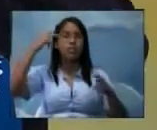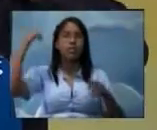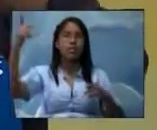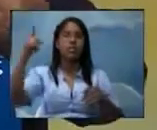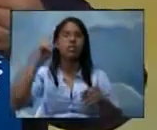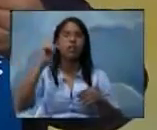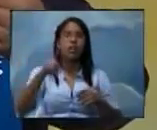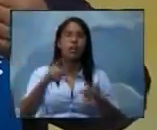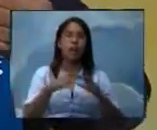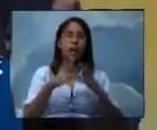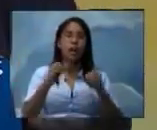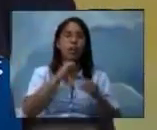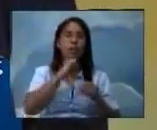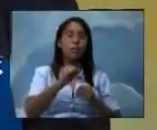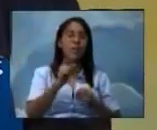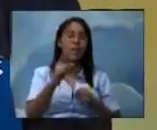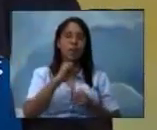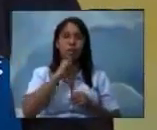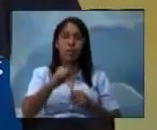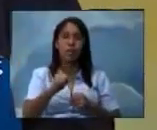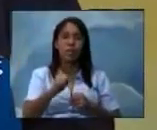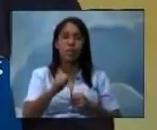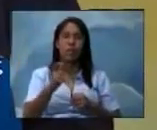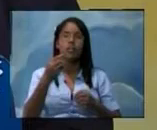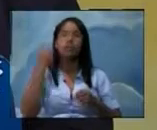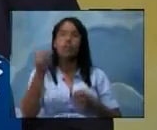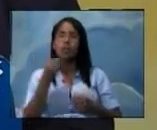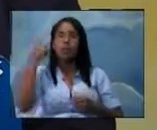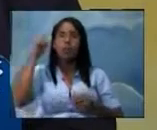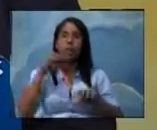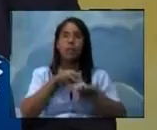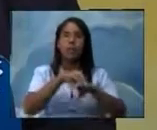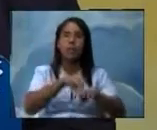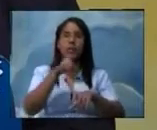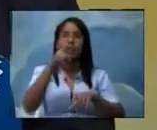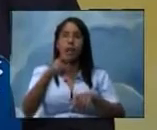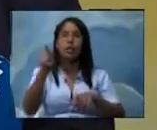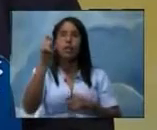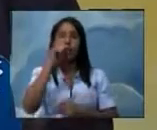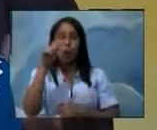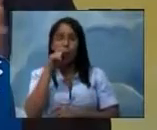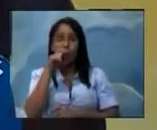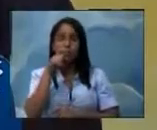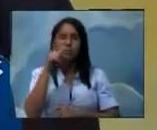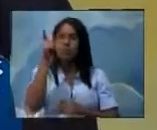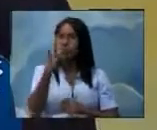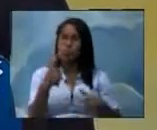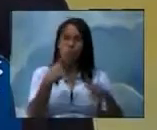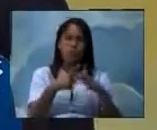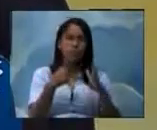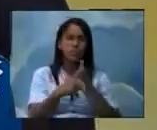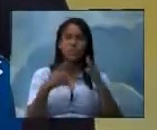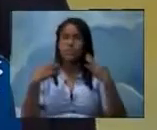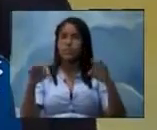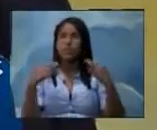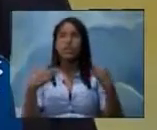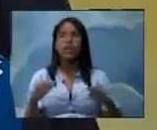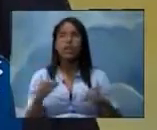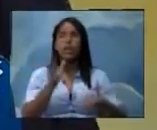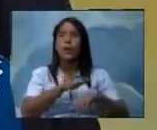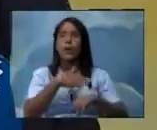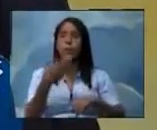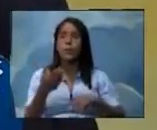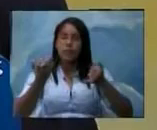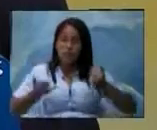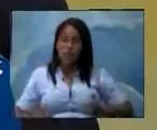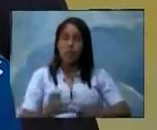sueño, también le da la interpretación a Daniel para llevársela a este hombre. Son cosas sobrenaturales,